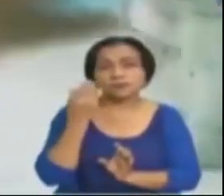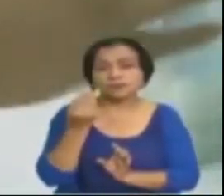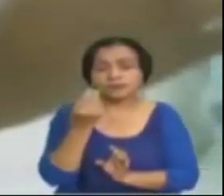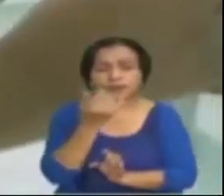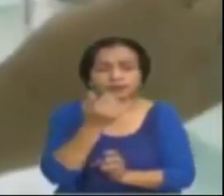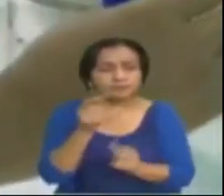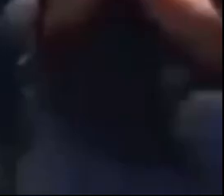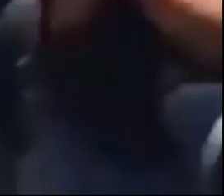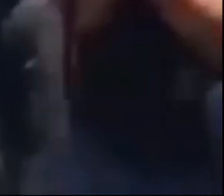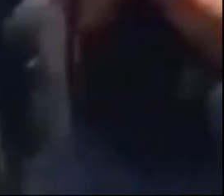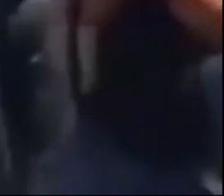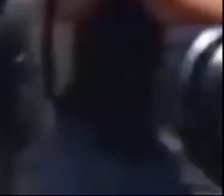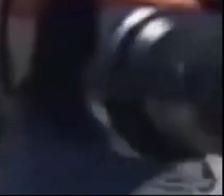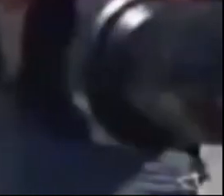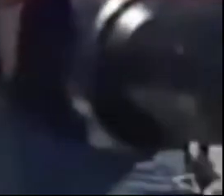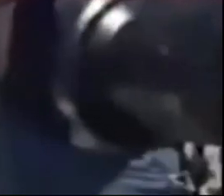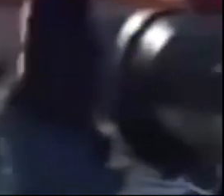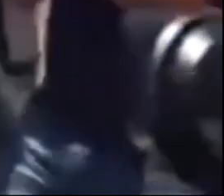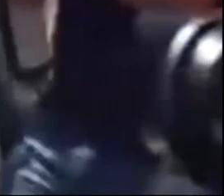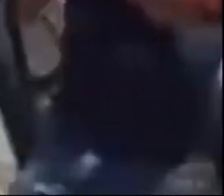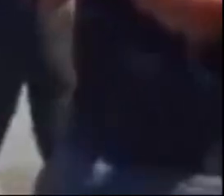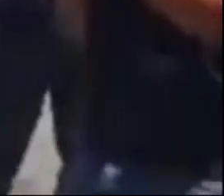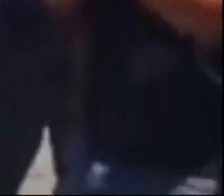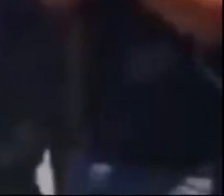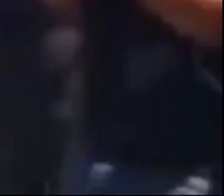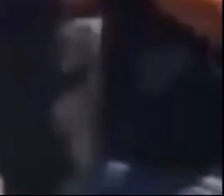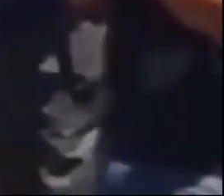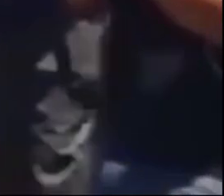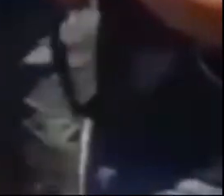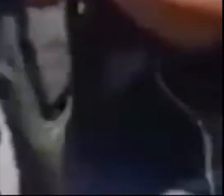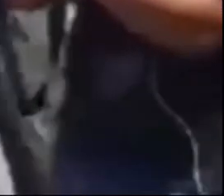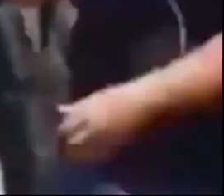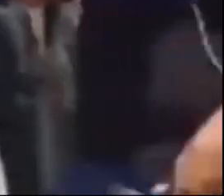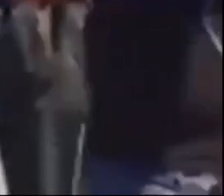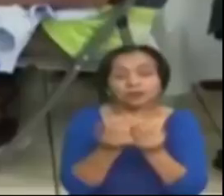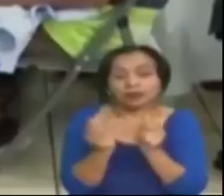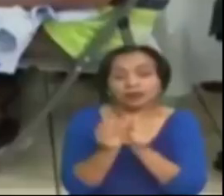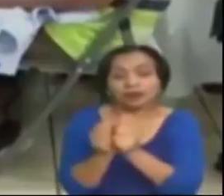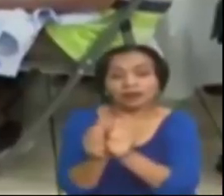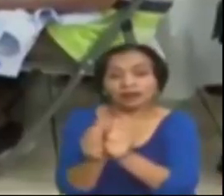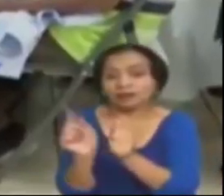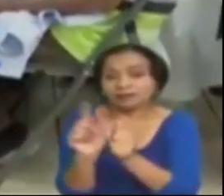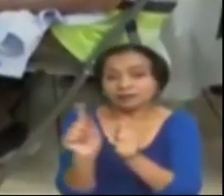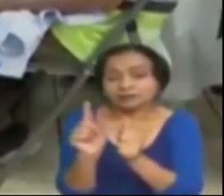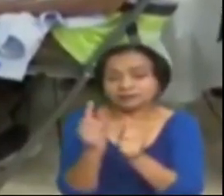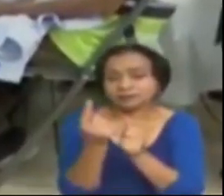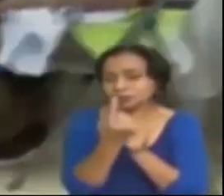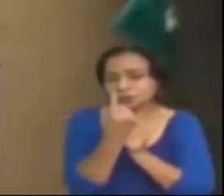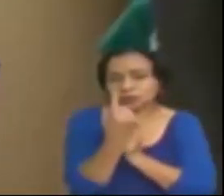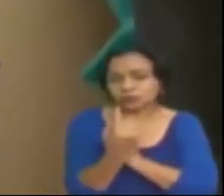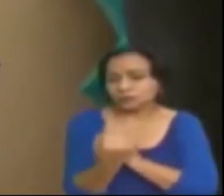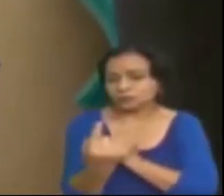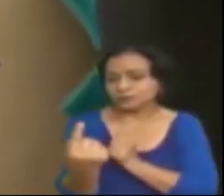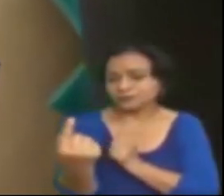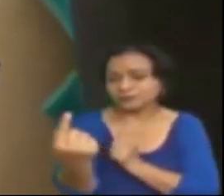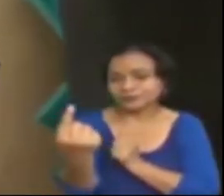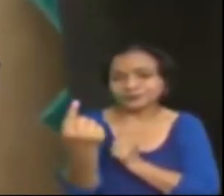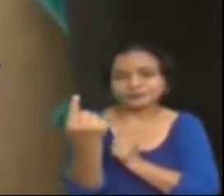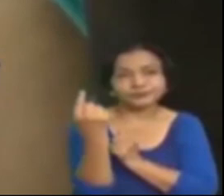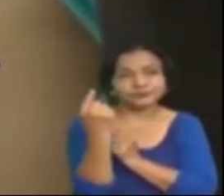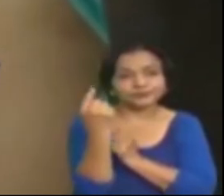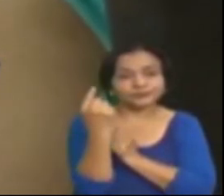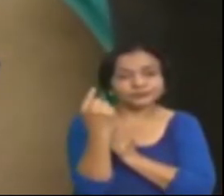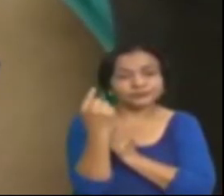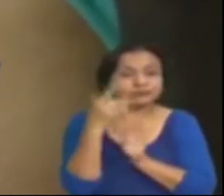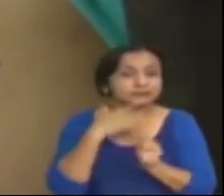ciento de su población el dato de vacunación de los países ha incrementado en los últimos 10 días la llegada de